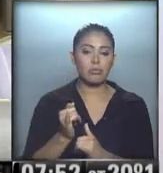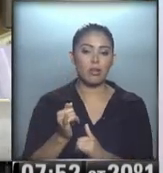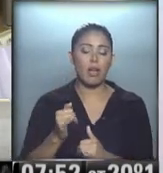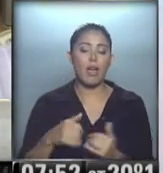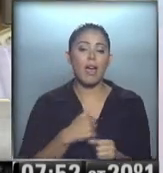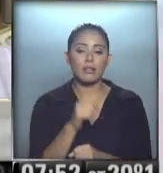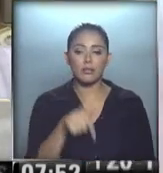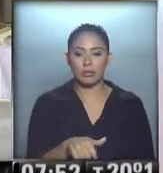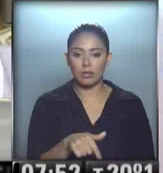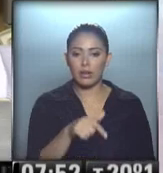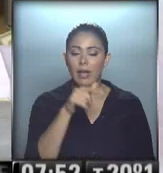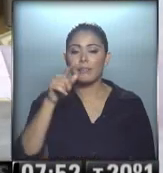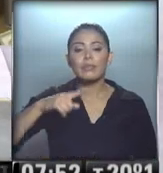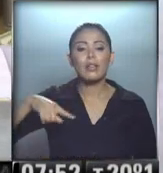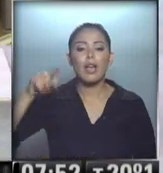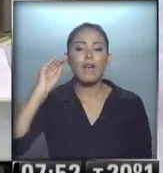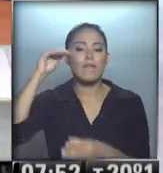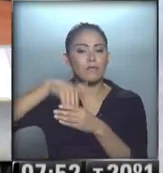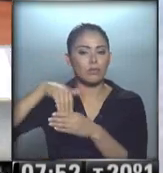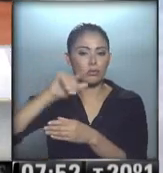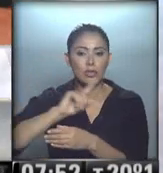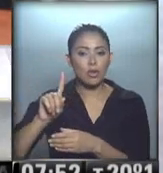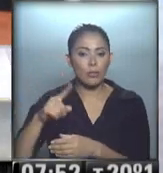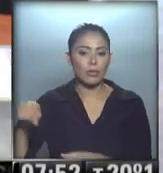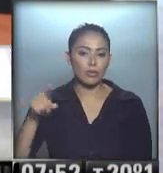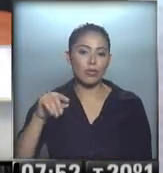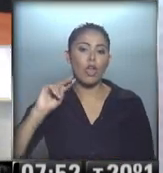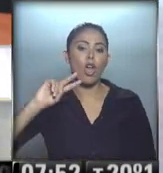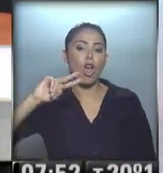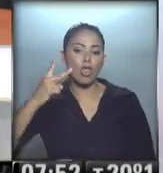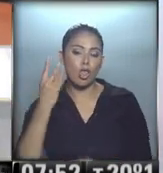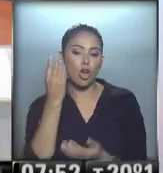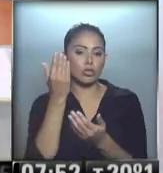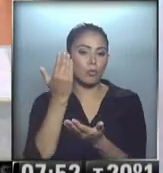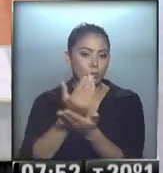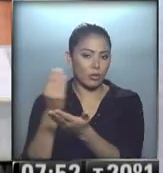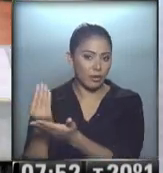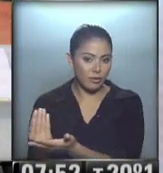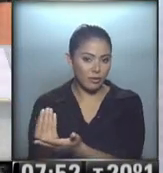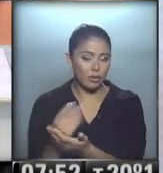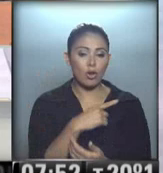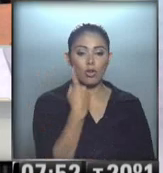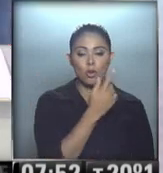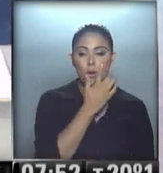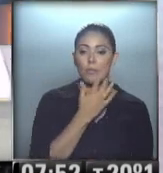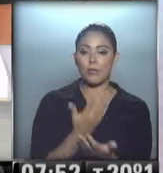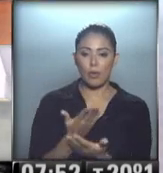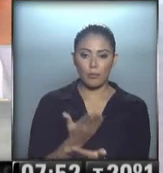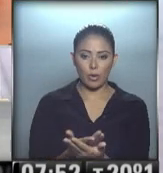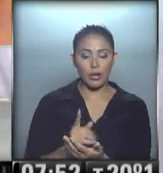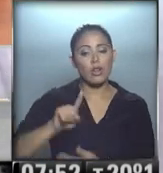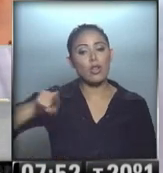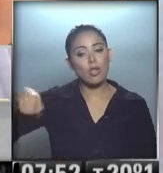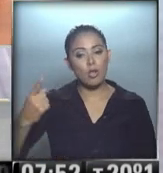votado, no han quedado a la votación porque habían dos mociones. la que habíamos propuesto nosotros y la que